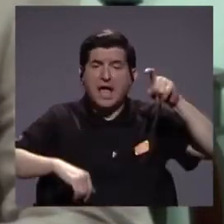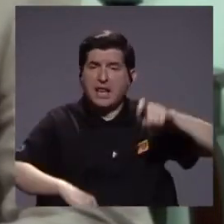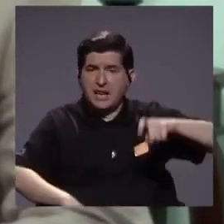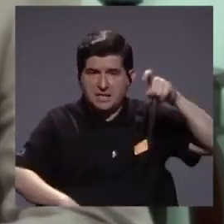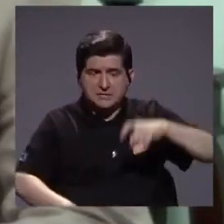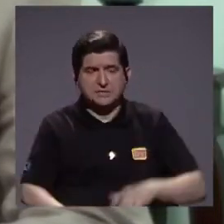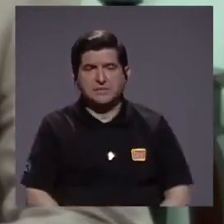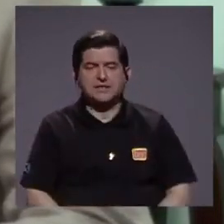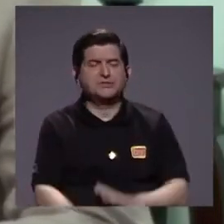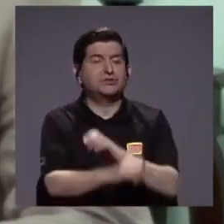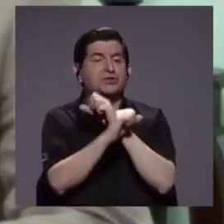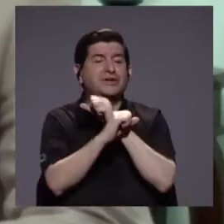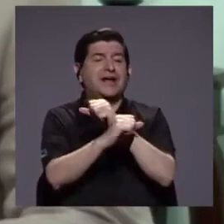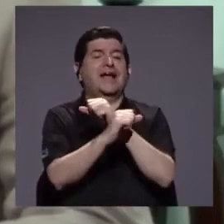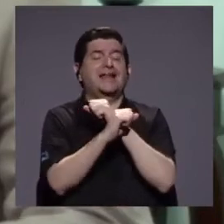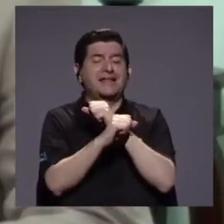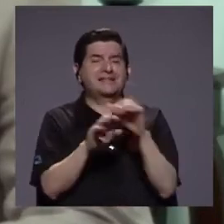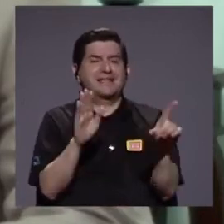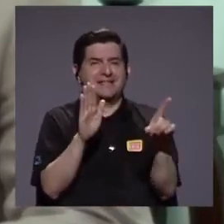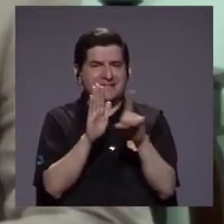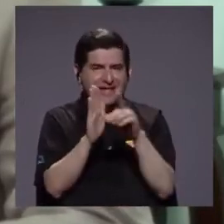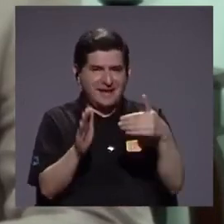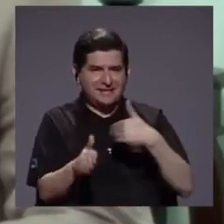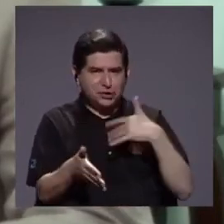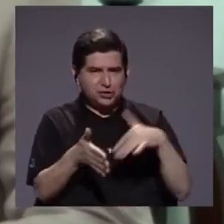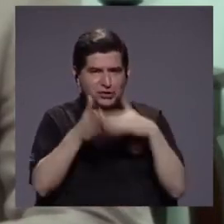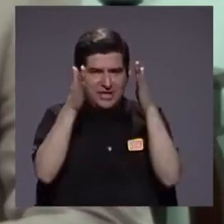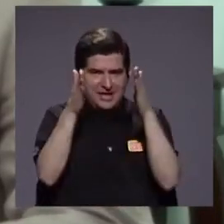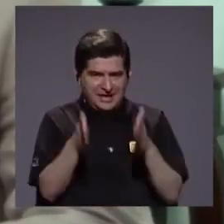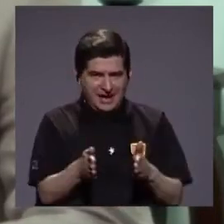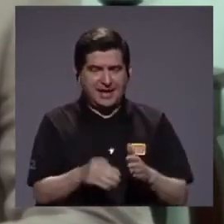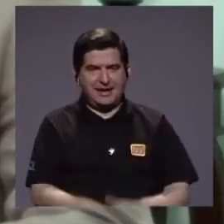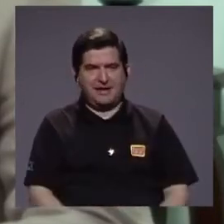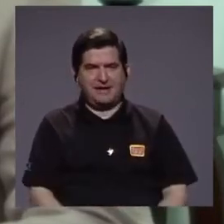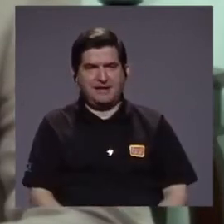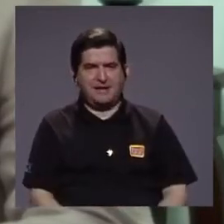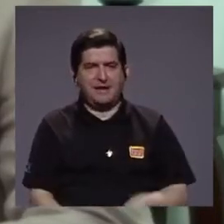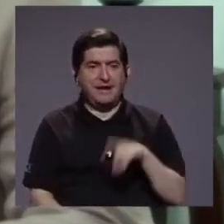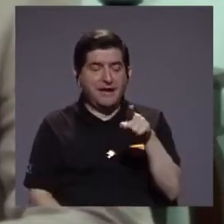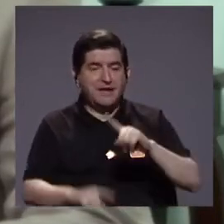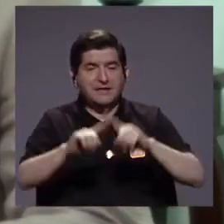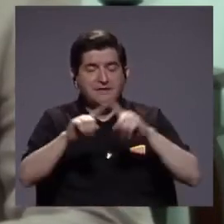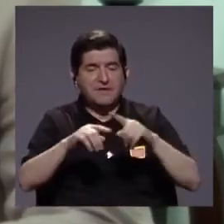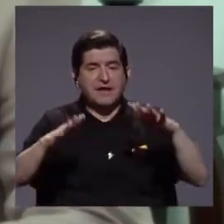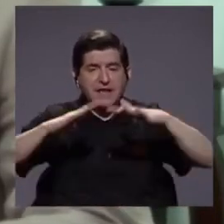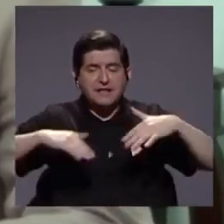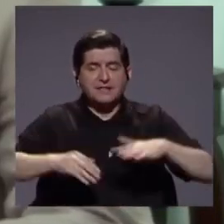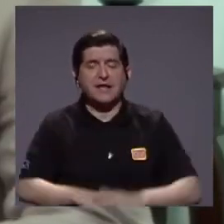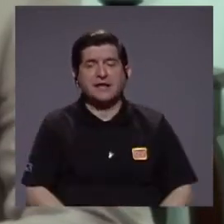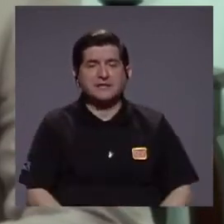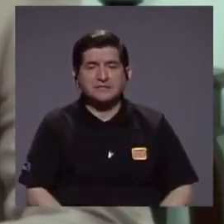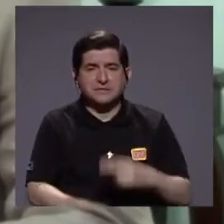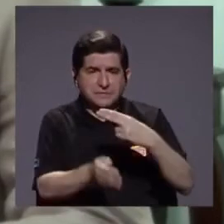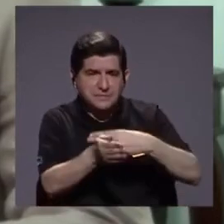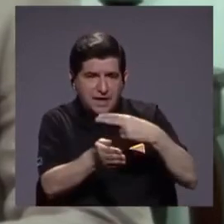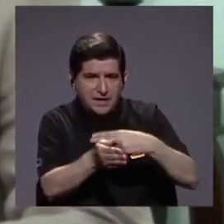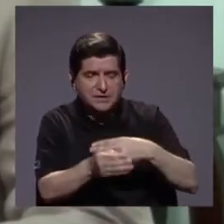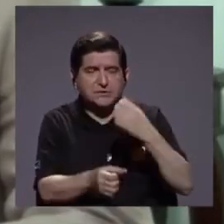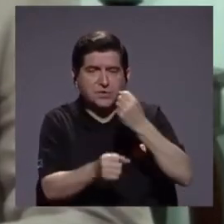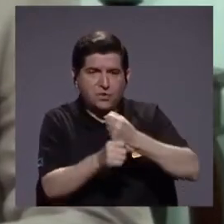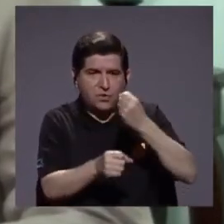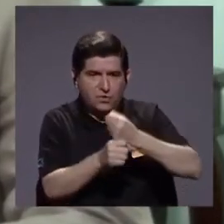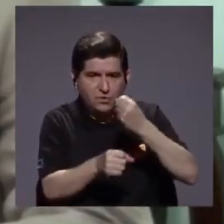necesarios para garantizar los derechos que tienen los estudiantes en los campos clínicos o en la labor